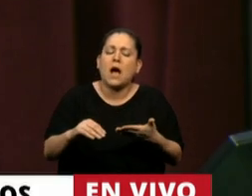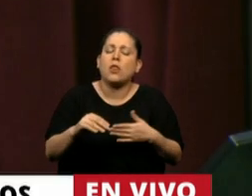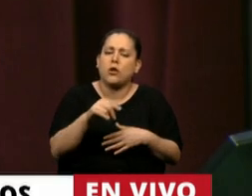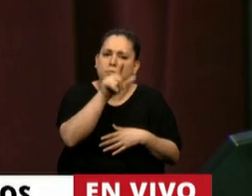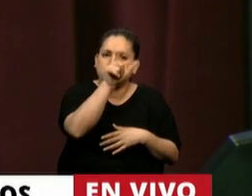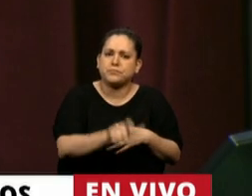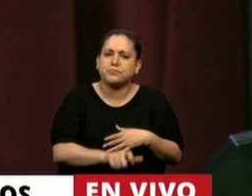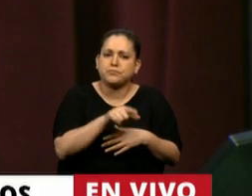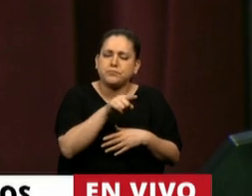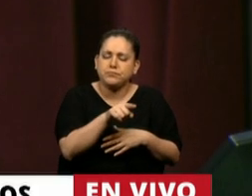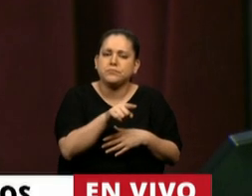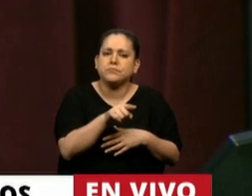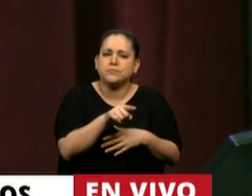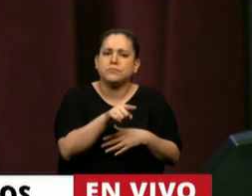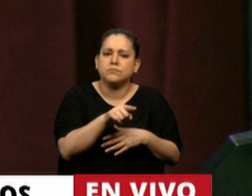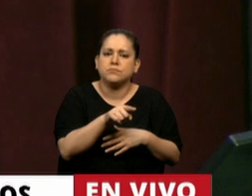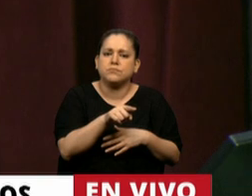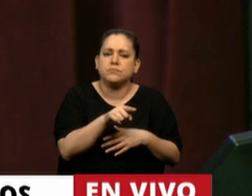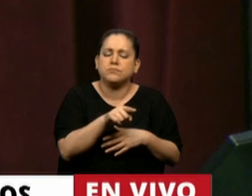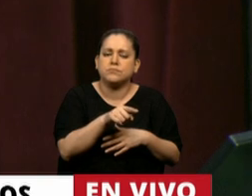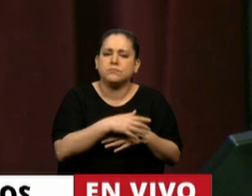uso de la palabra el diputado